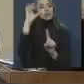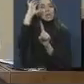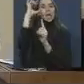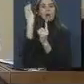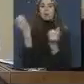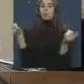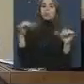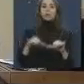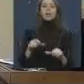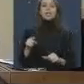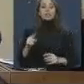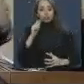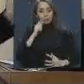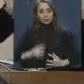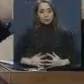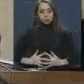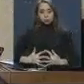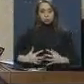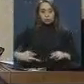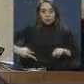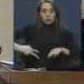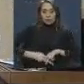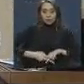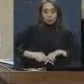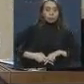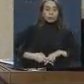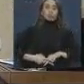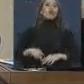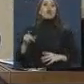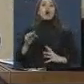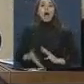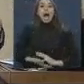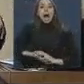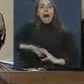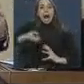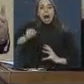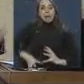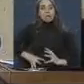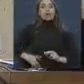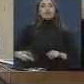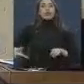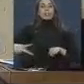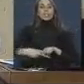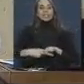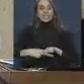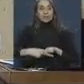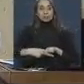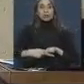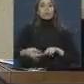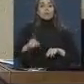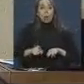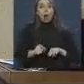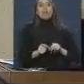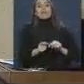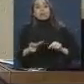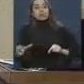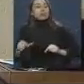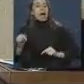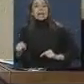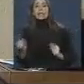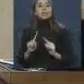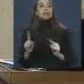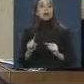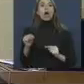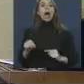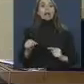una interrupción, como se dice por ahí. Esto es aborto, una interrupción se reanuda, aquí no hay nada que se pueda reanudar, se